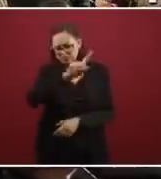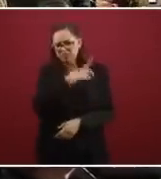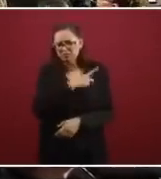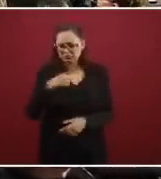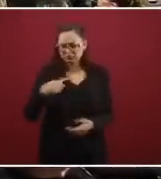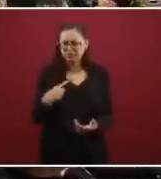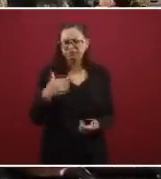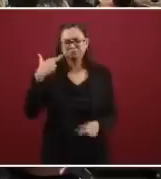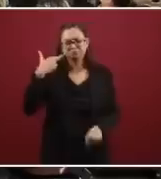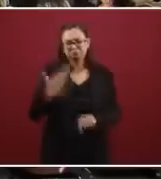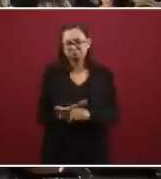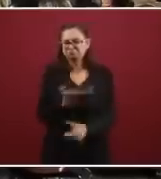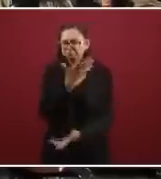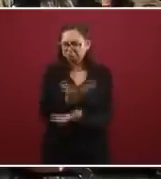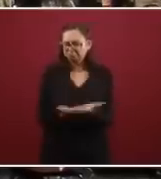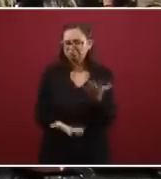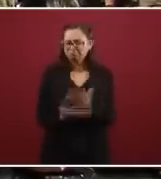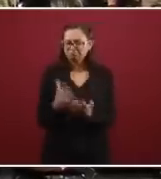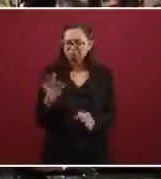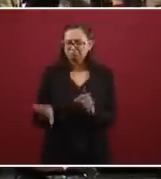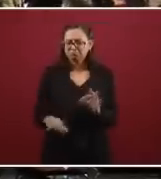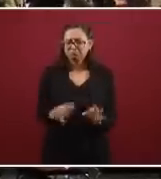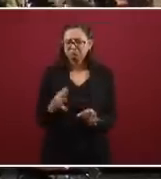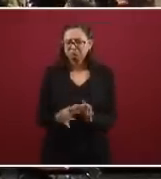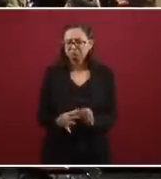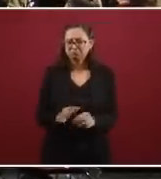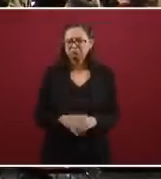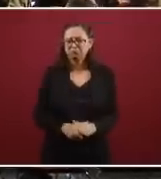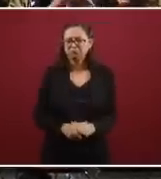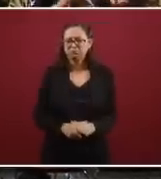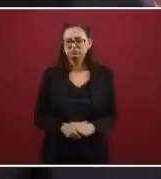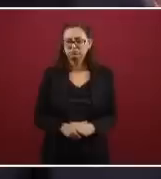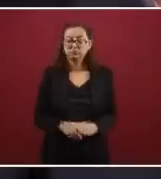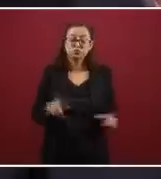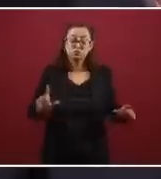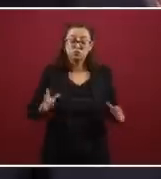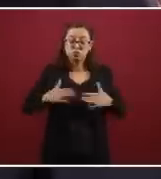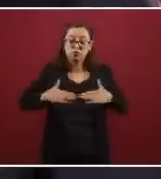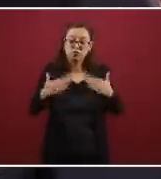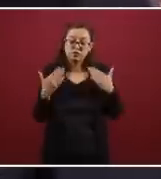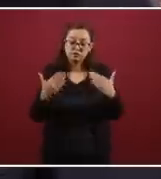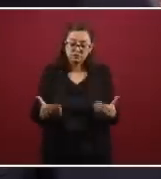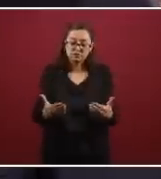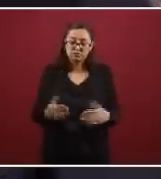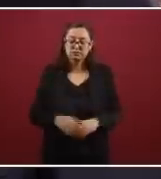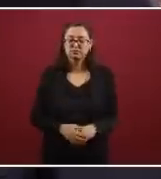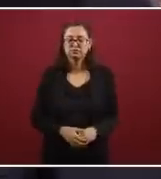con responsabilidad. El gobierno... Entonces creo en eso,